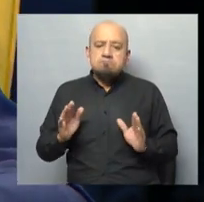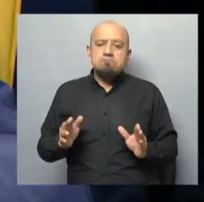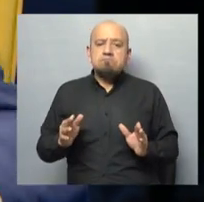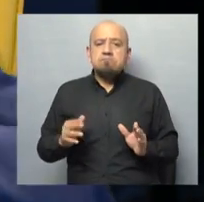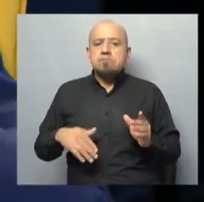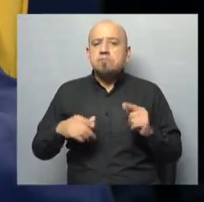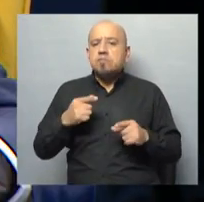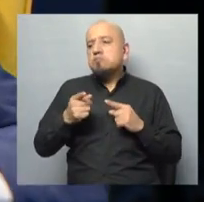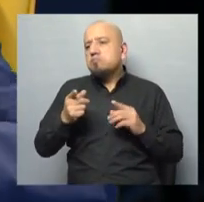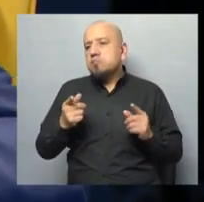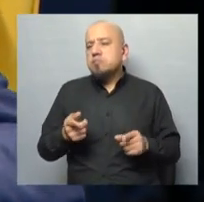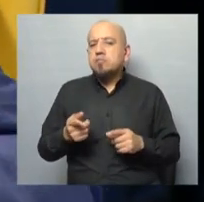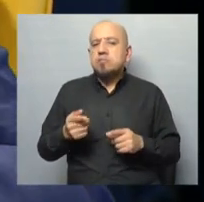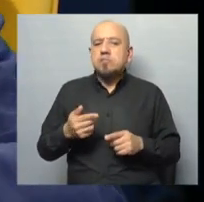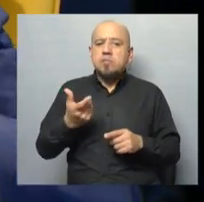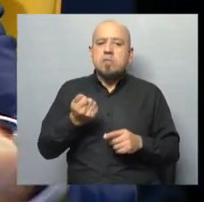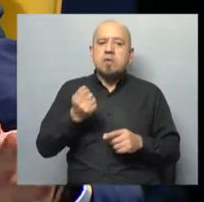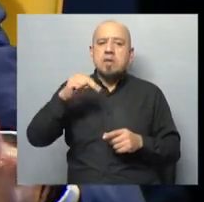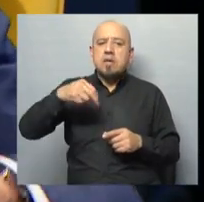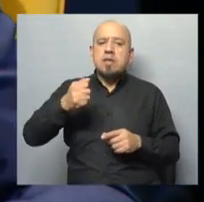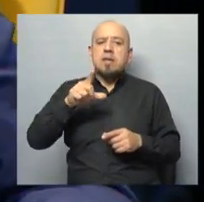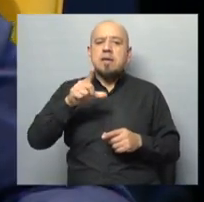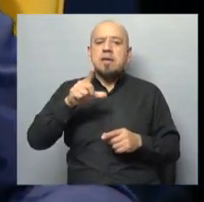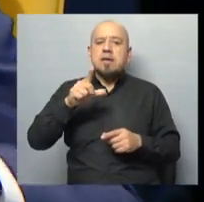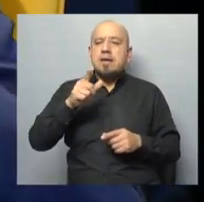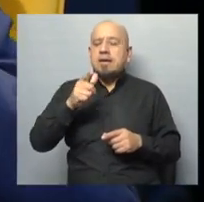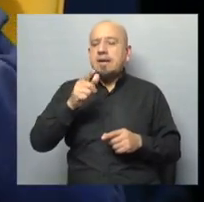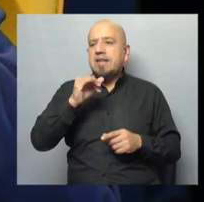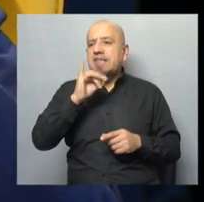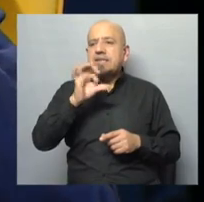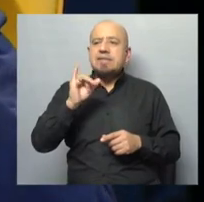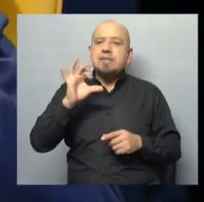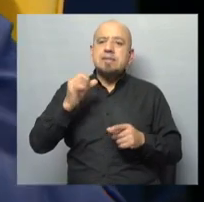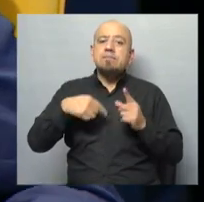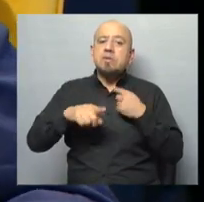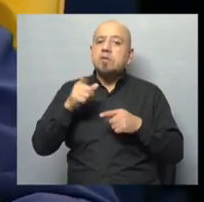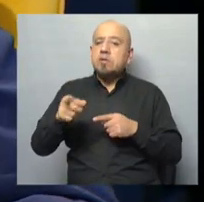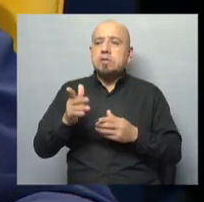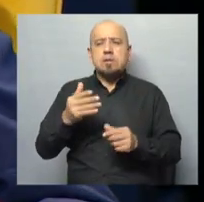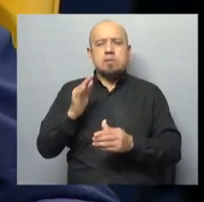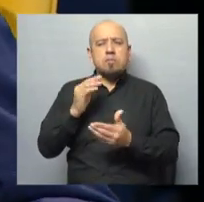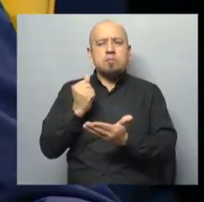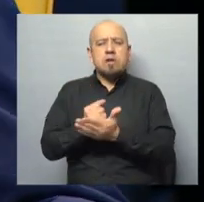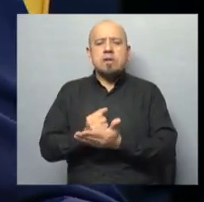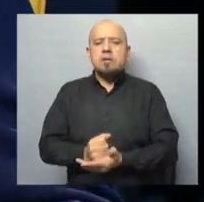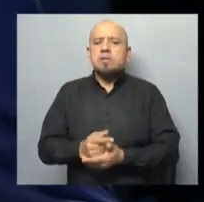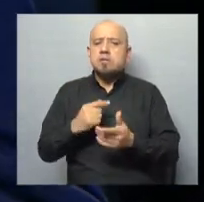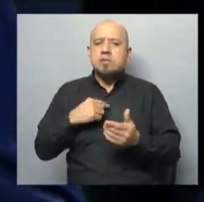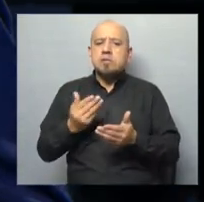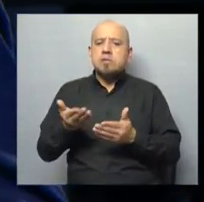analistas tratar de analizar lo que pasó o contar lo que pasó pero es el rótulo me parecía y trate de sacar